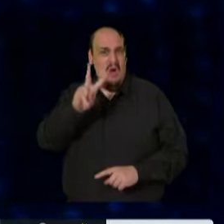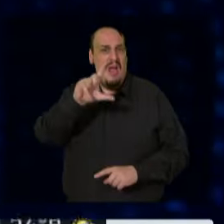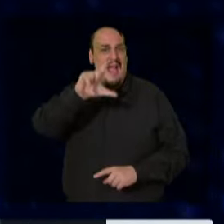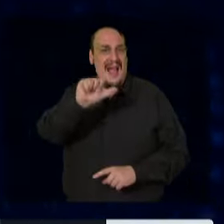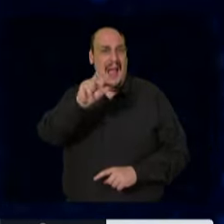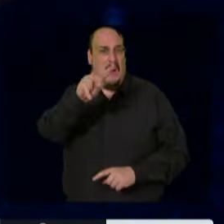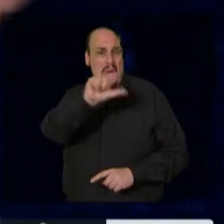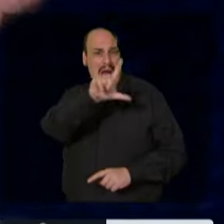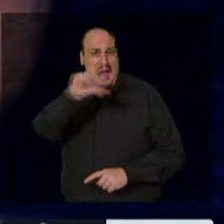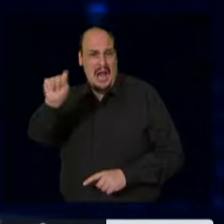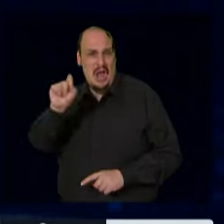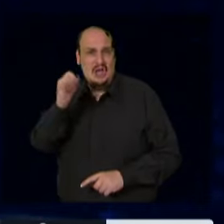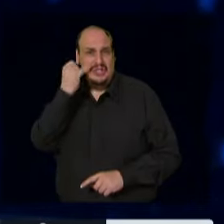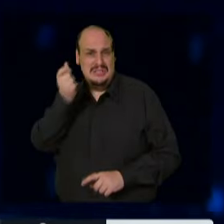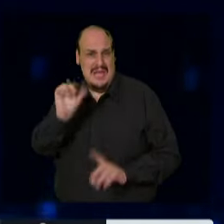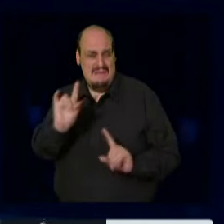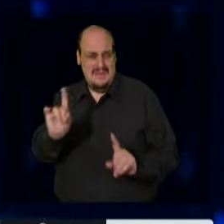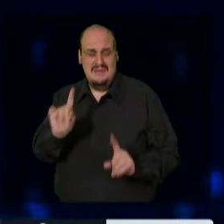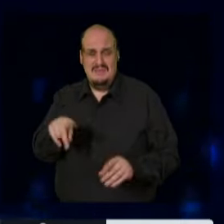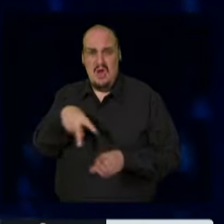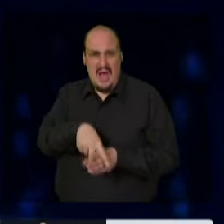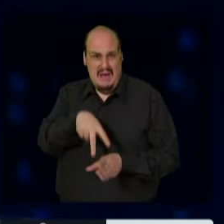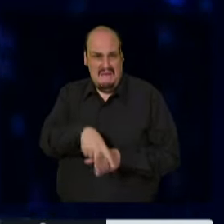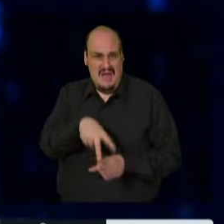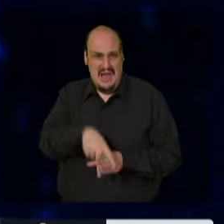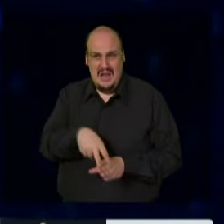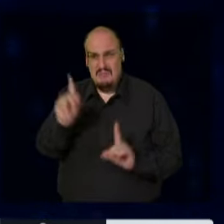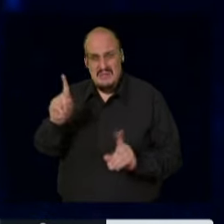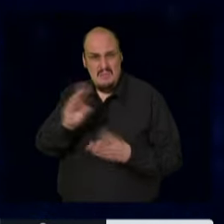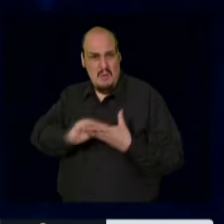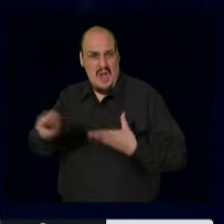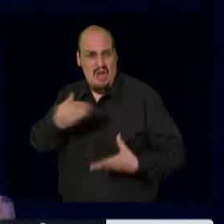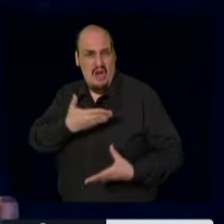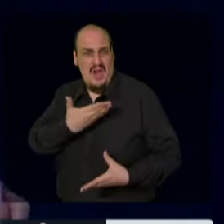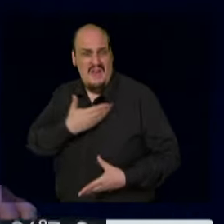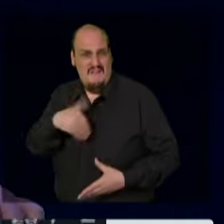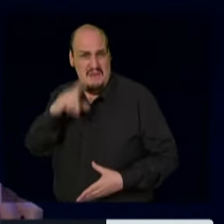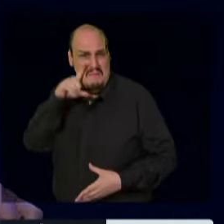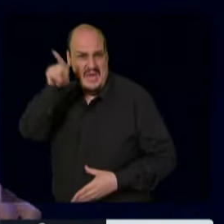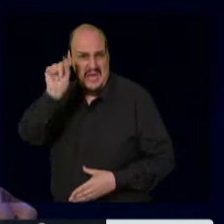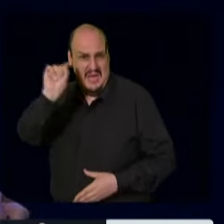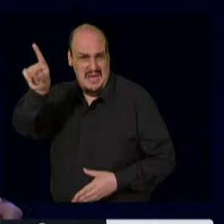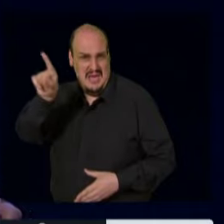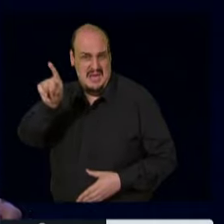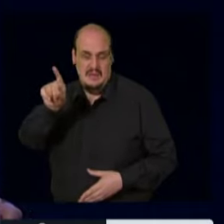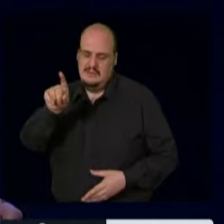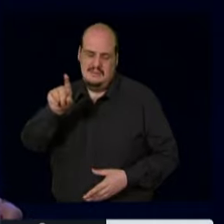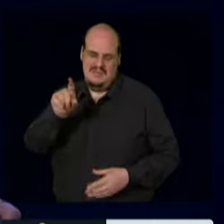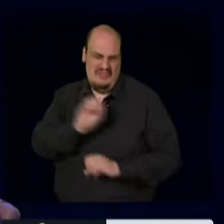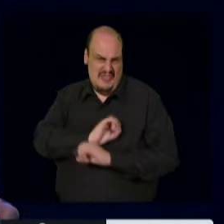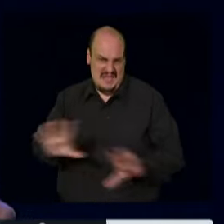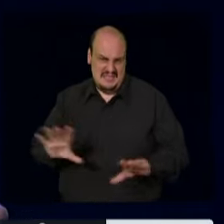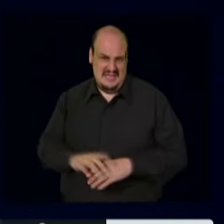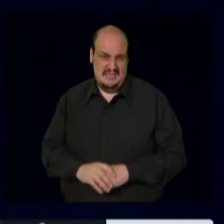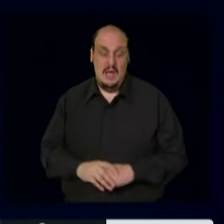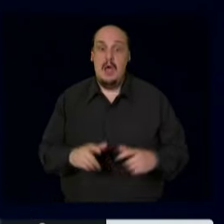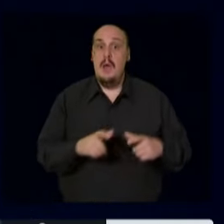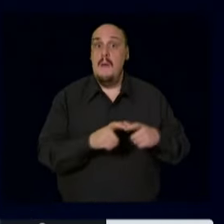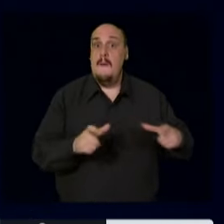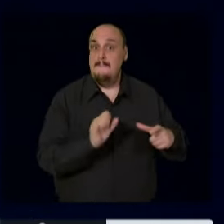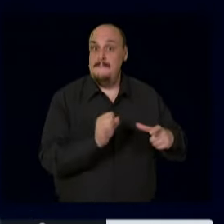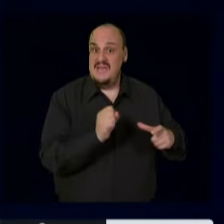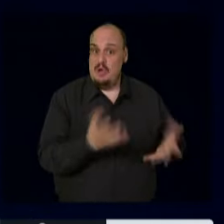otro gran empleado del FMI, y fueron un desastre. Al revés de lo que él dice, para fortalecer la moneda